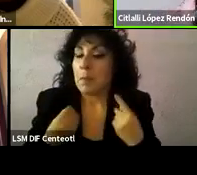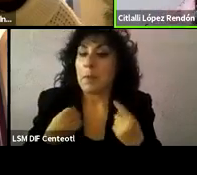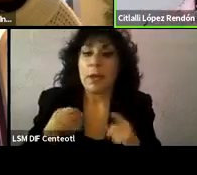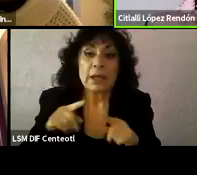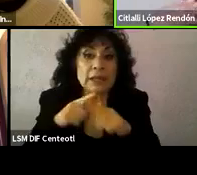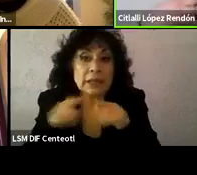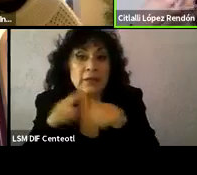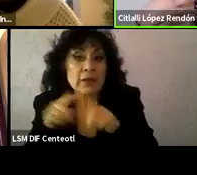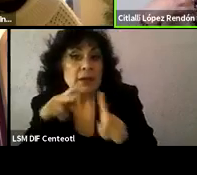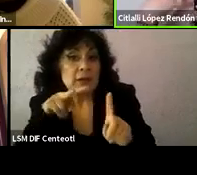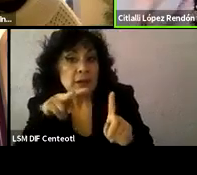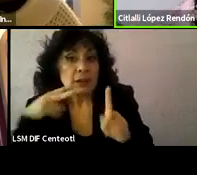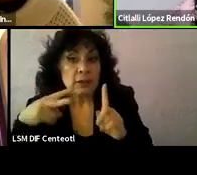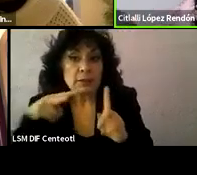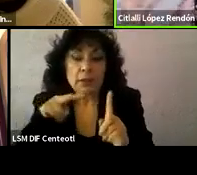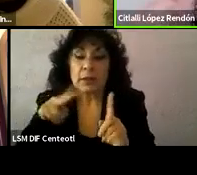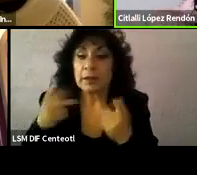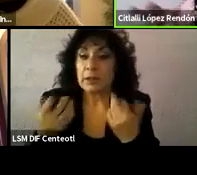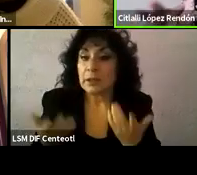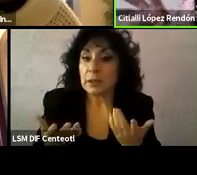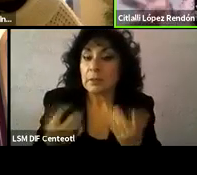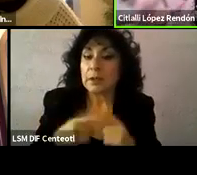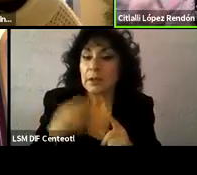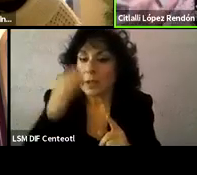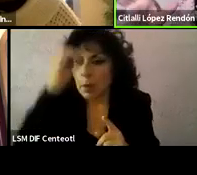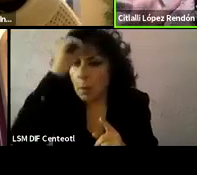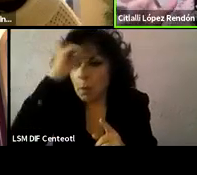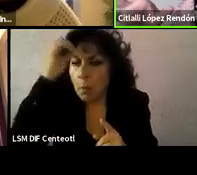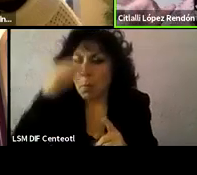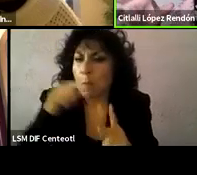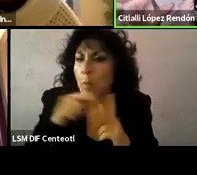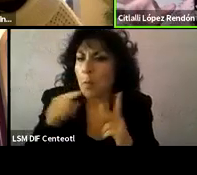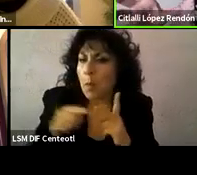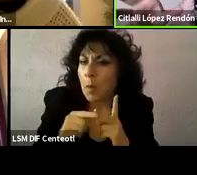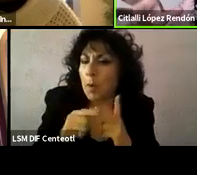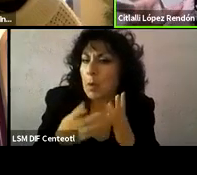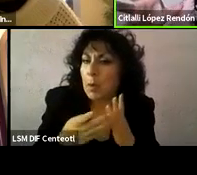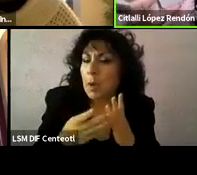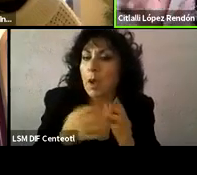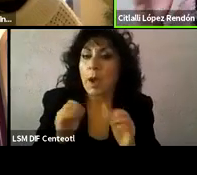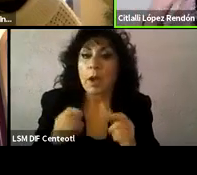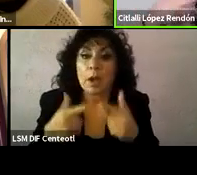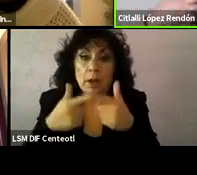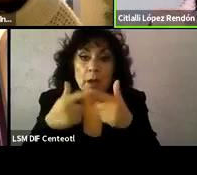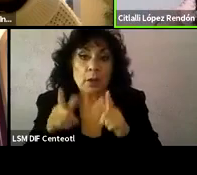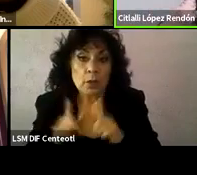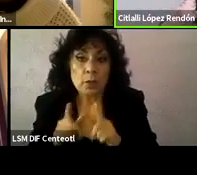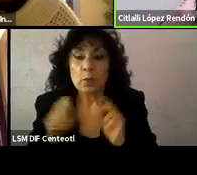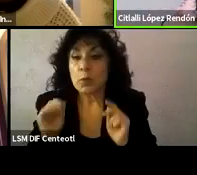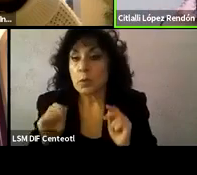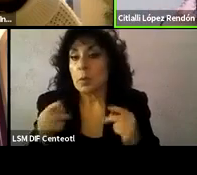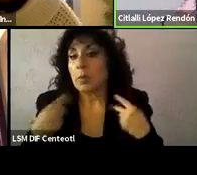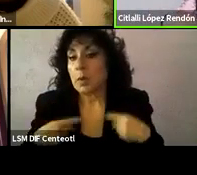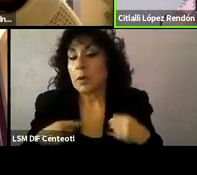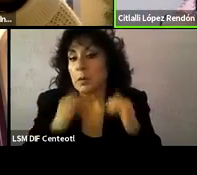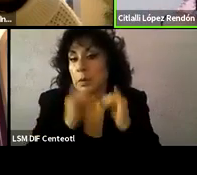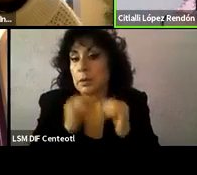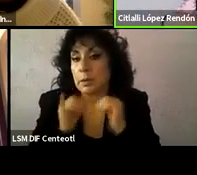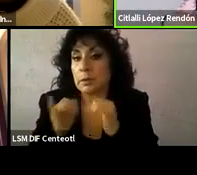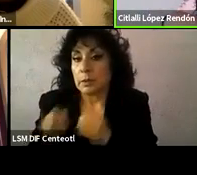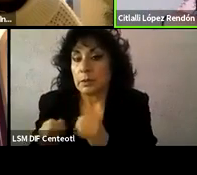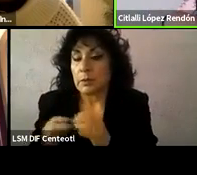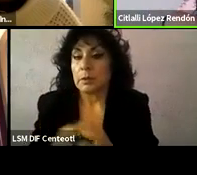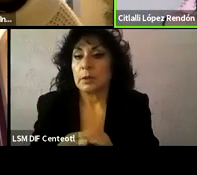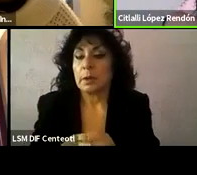las interpretaciones y en las intenciones entre personas o grupos de personas, ¿no? Entonces, cuando trabajamos en la resolución